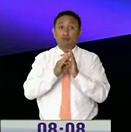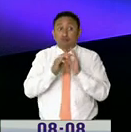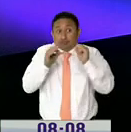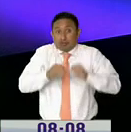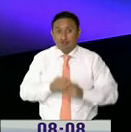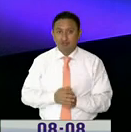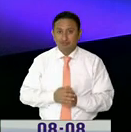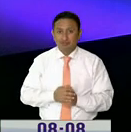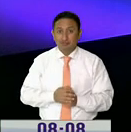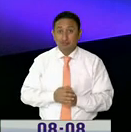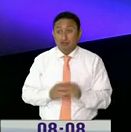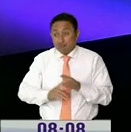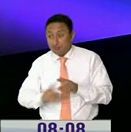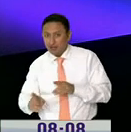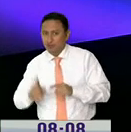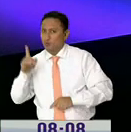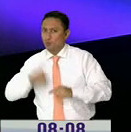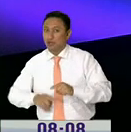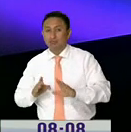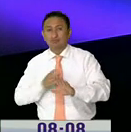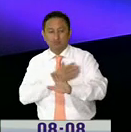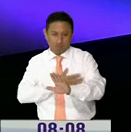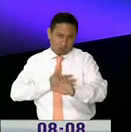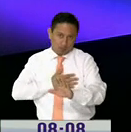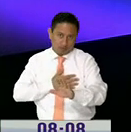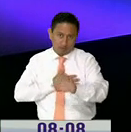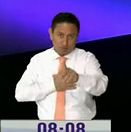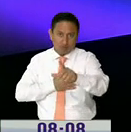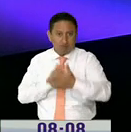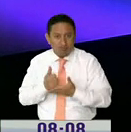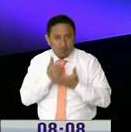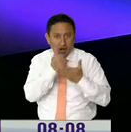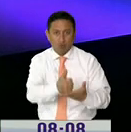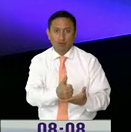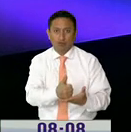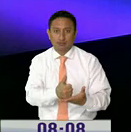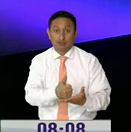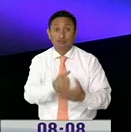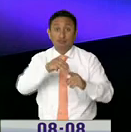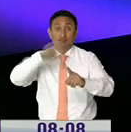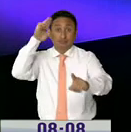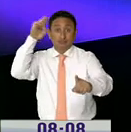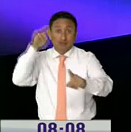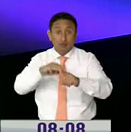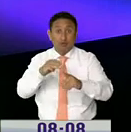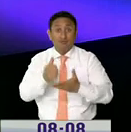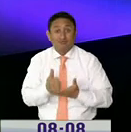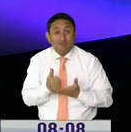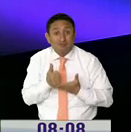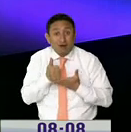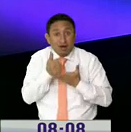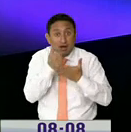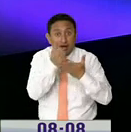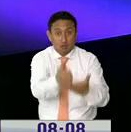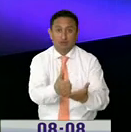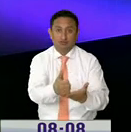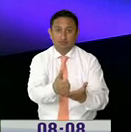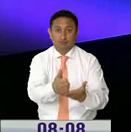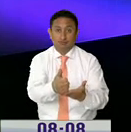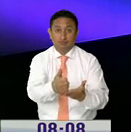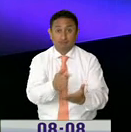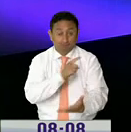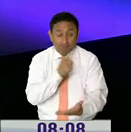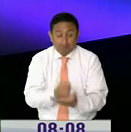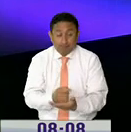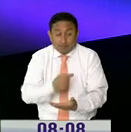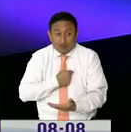porque no hay cómo salir a la calle. Por favor, ayude. Ese es el mensaje. Ayude. Créame que